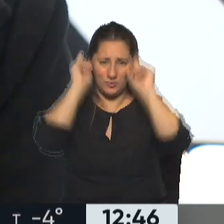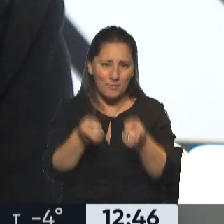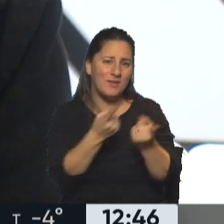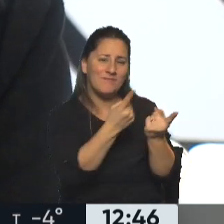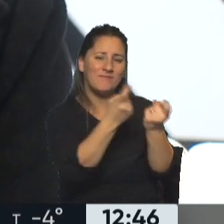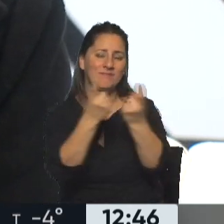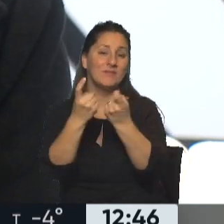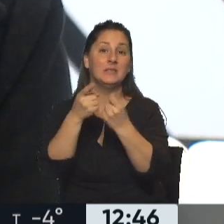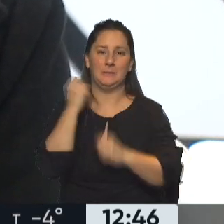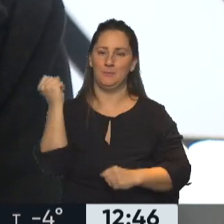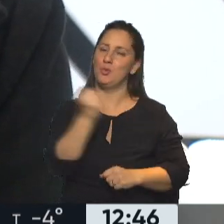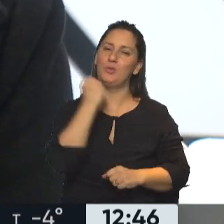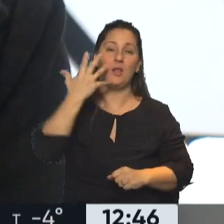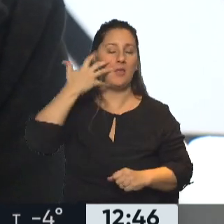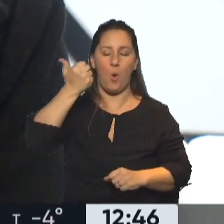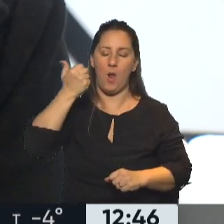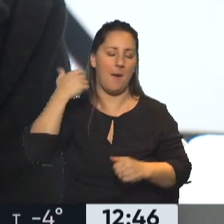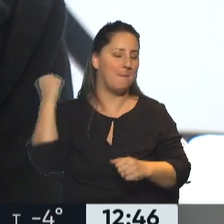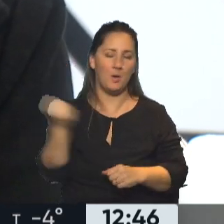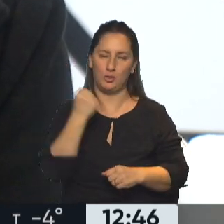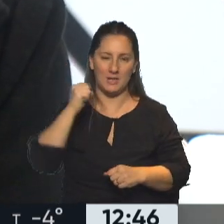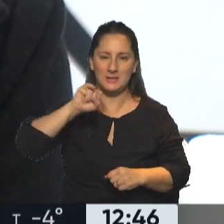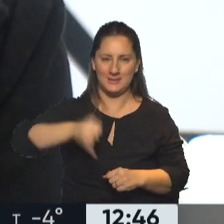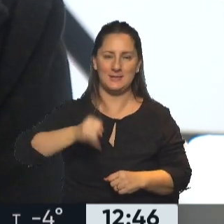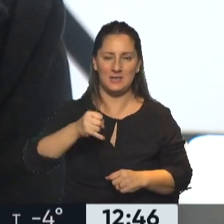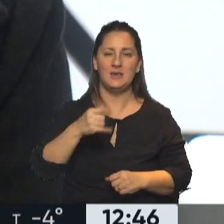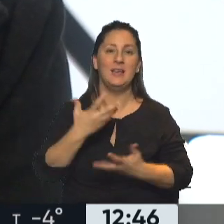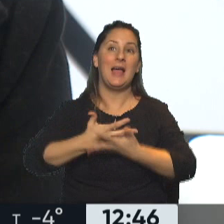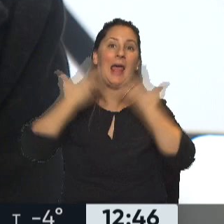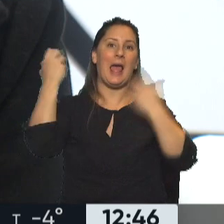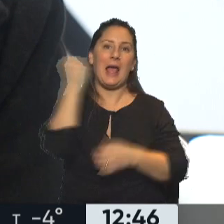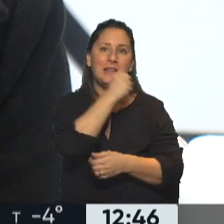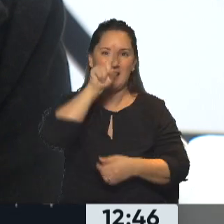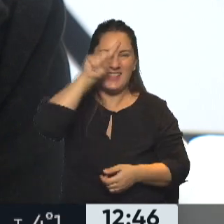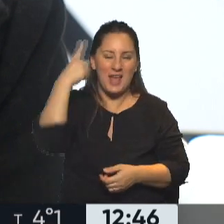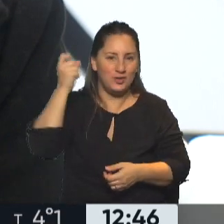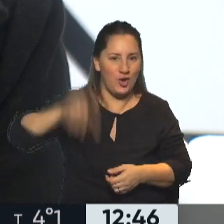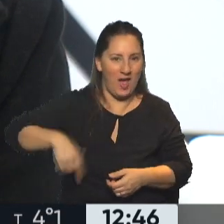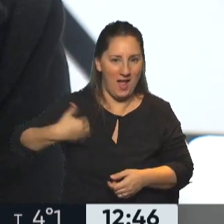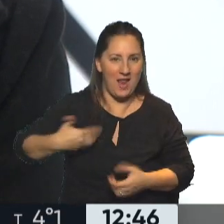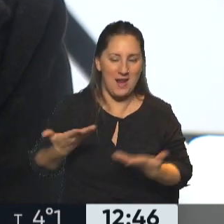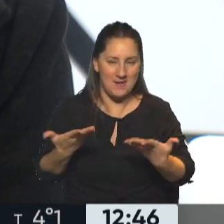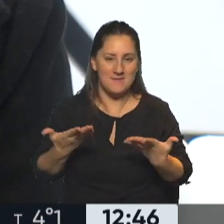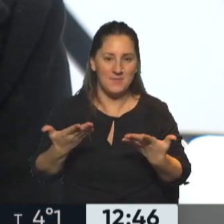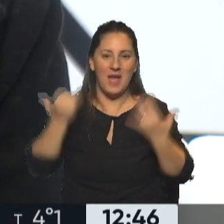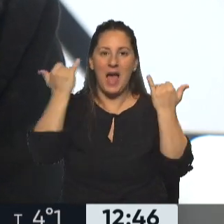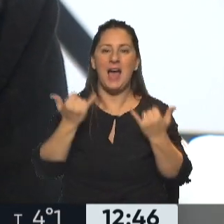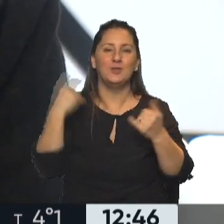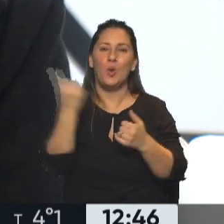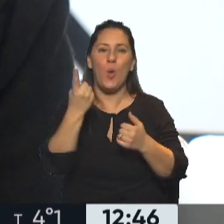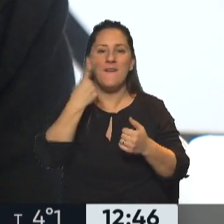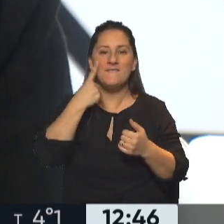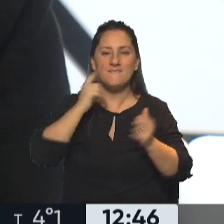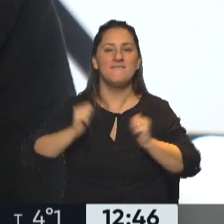no, es súper importante mi abuela, claro que sí. Claro que sí, pero bueno, es la gran cantora nacional, entonces me imagino que hay una expectativa, quizás